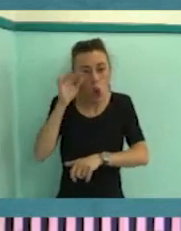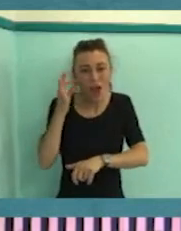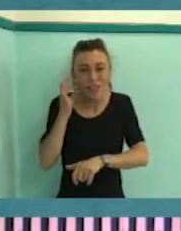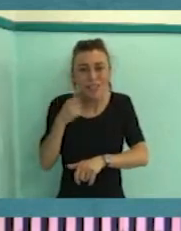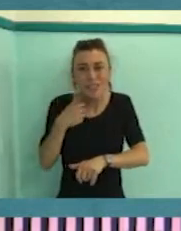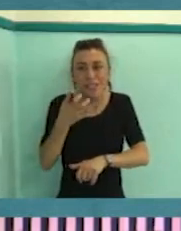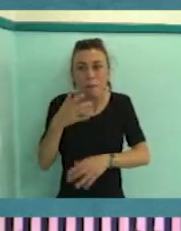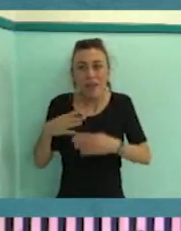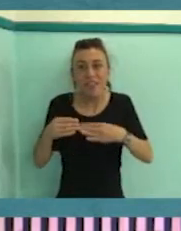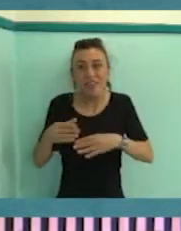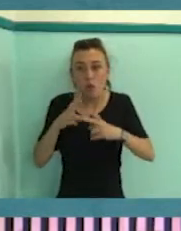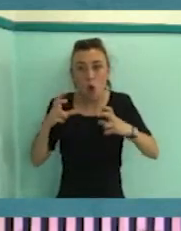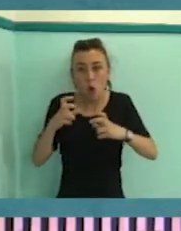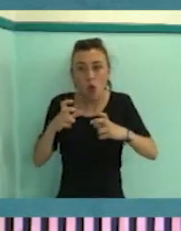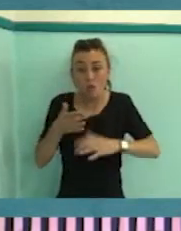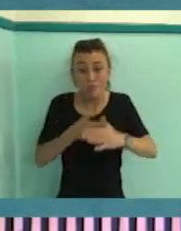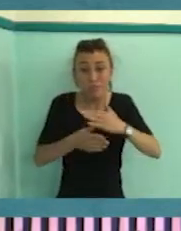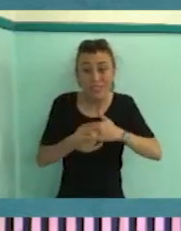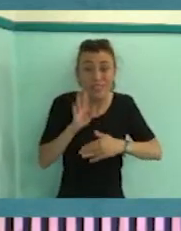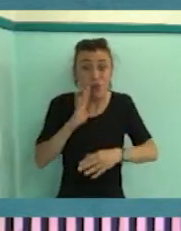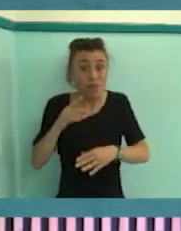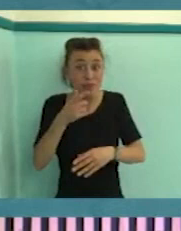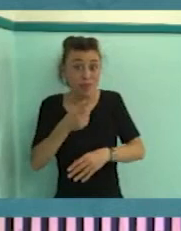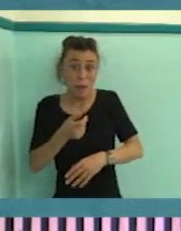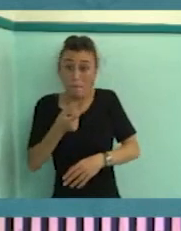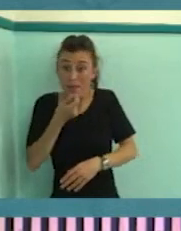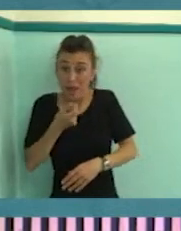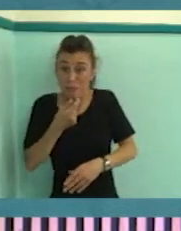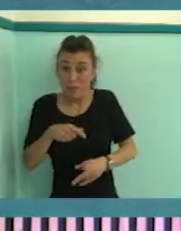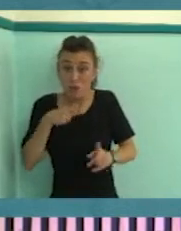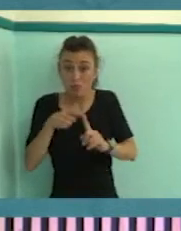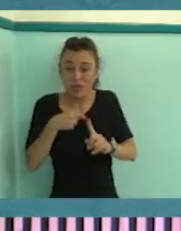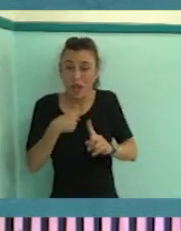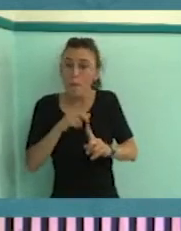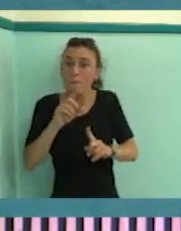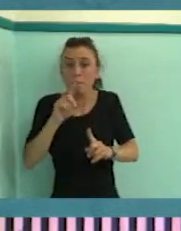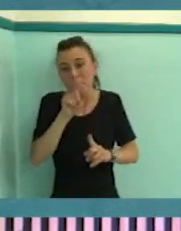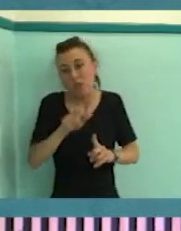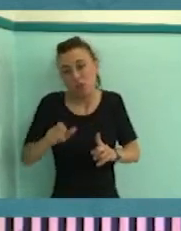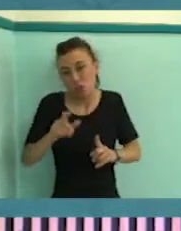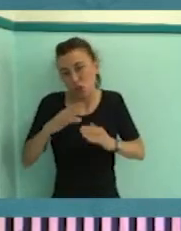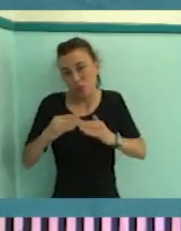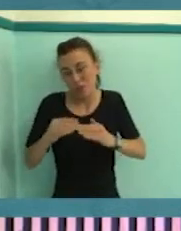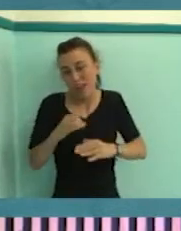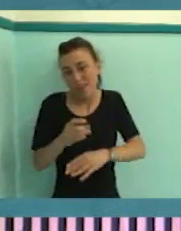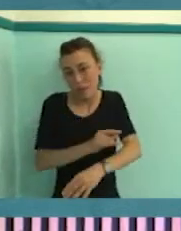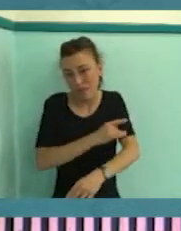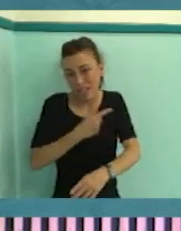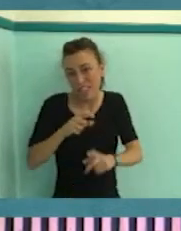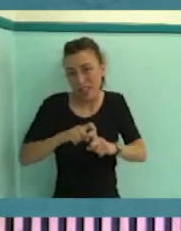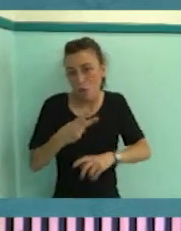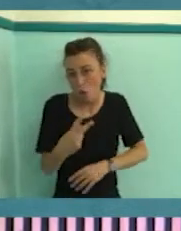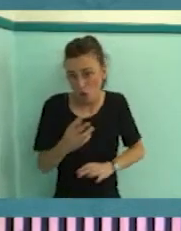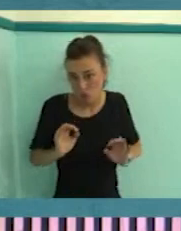y esto es un medicamento para personas con diabetes tipo dos yo os dejo aquí este este dato porque me parece como bastante alarmante todavía no s